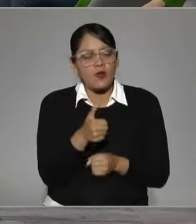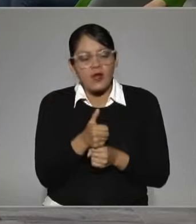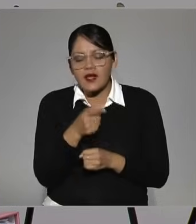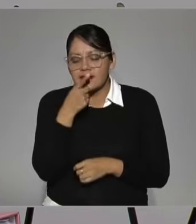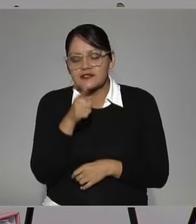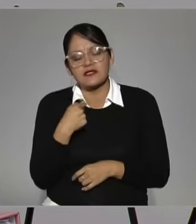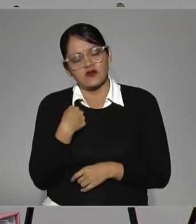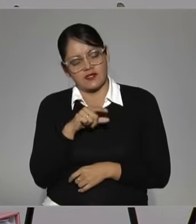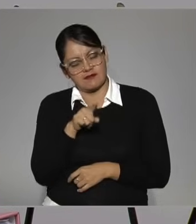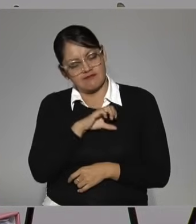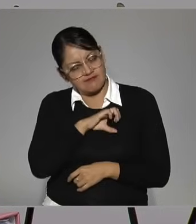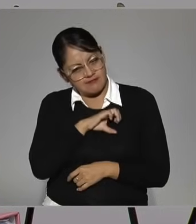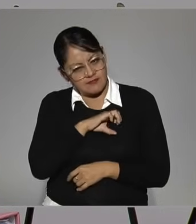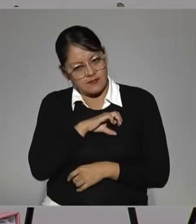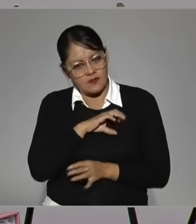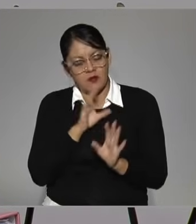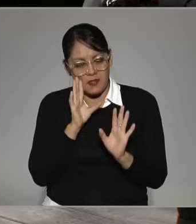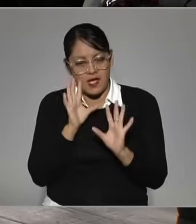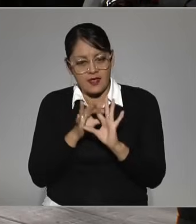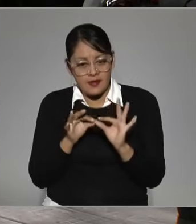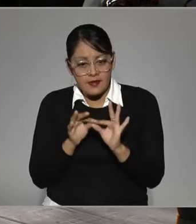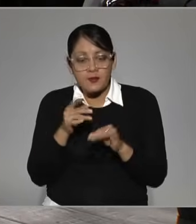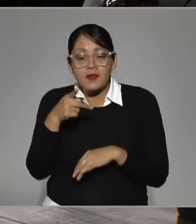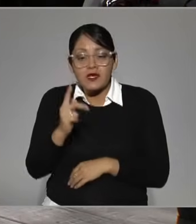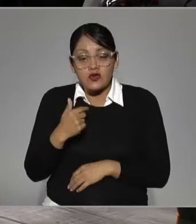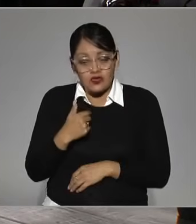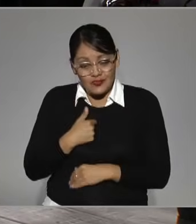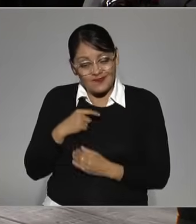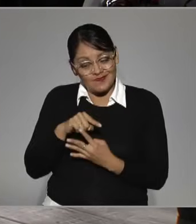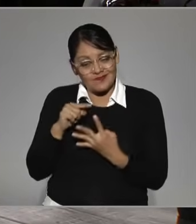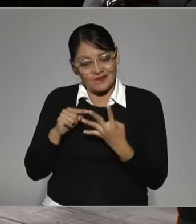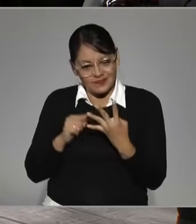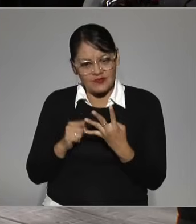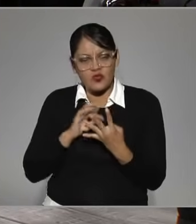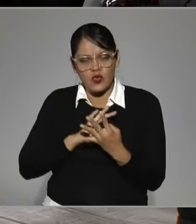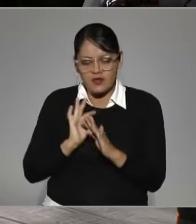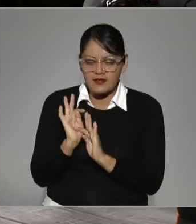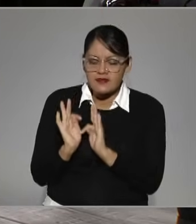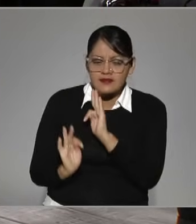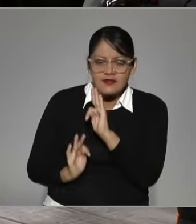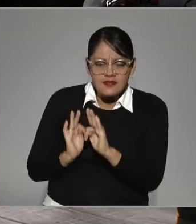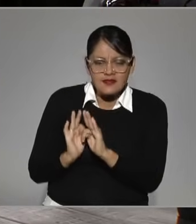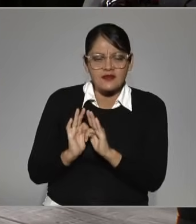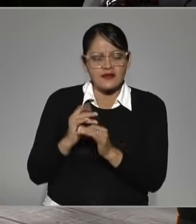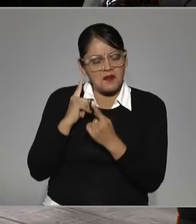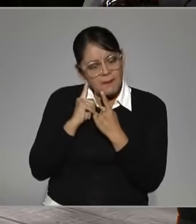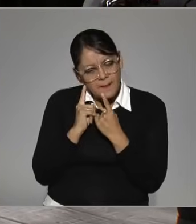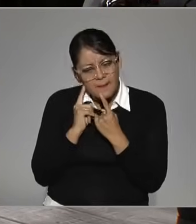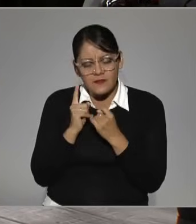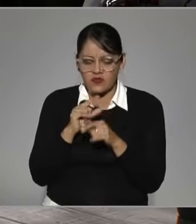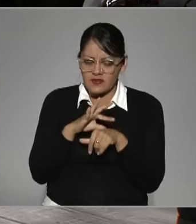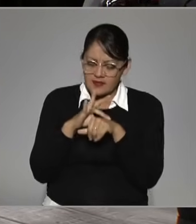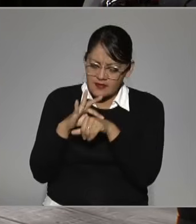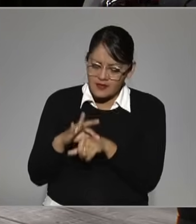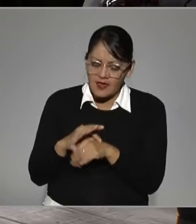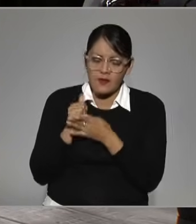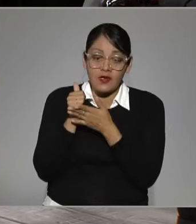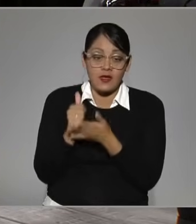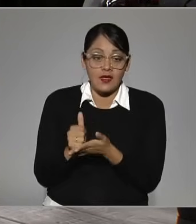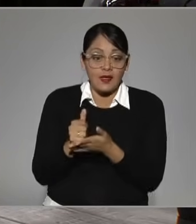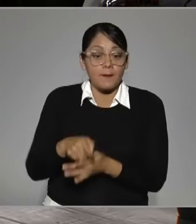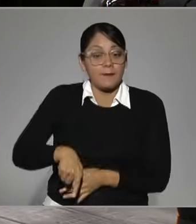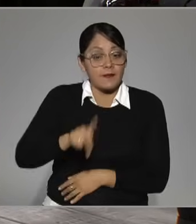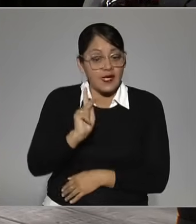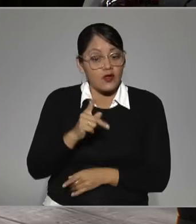mira, yo te quiero mucho, vamos a hacer esta parte, pero yo tengo estas cosas que puedo darte. Te voy a consentir, te voy a guiar, te voy a orientar, pero es